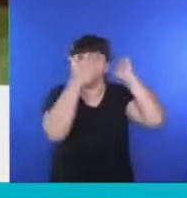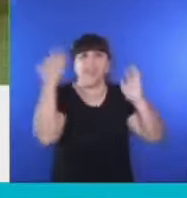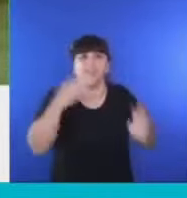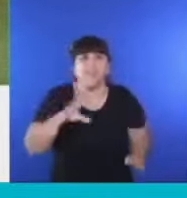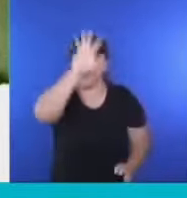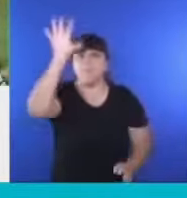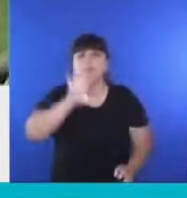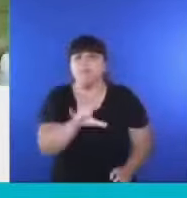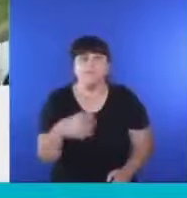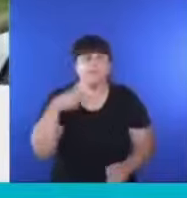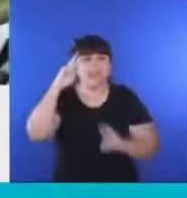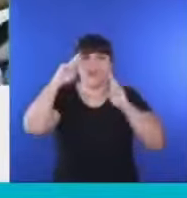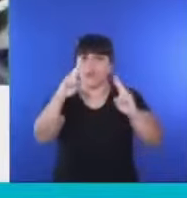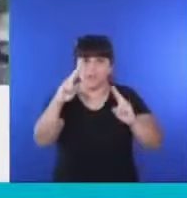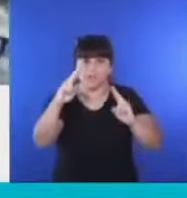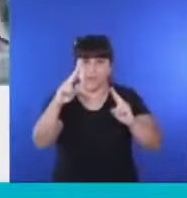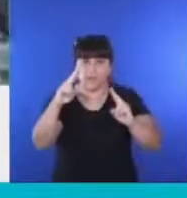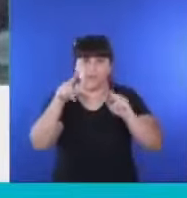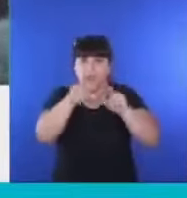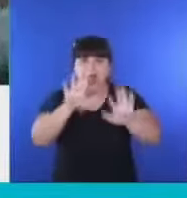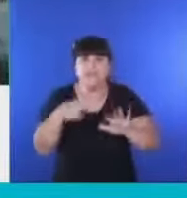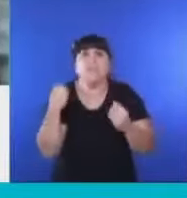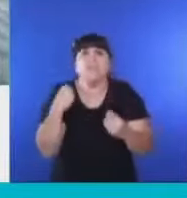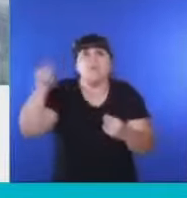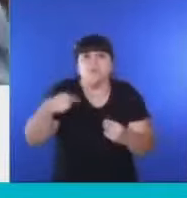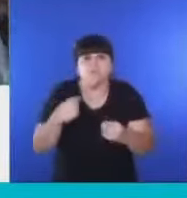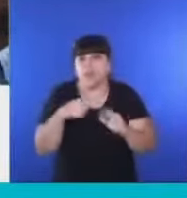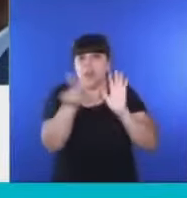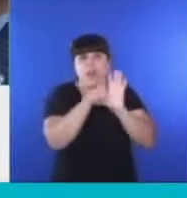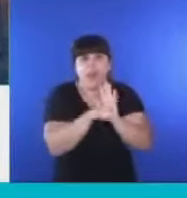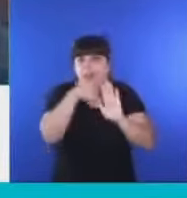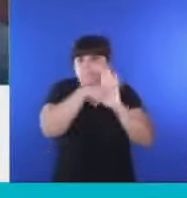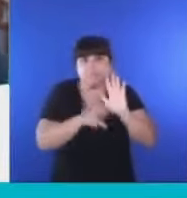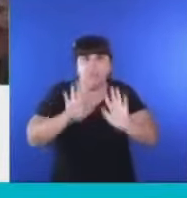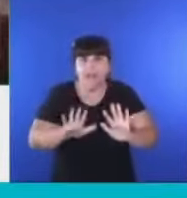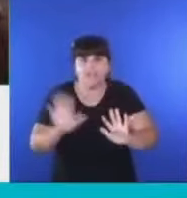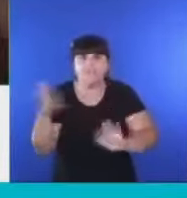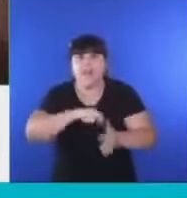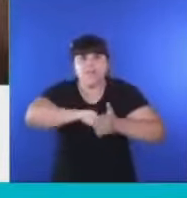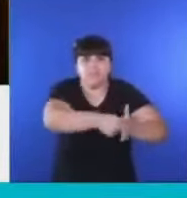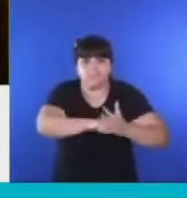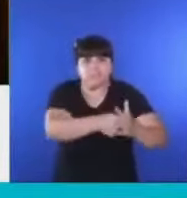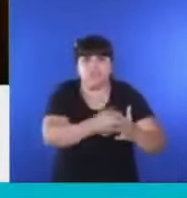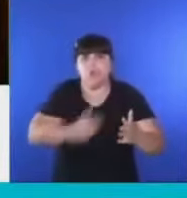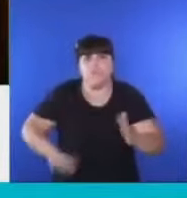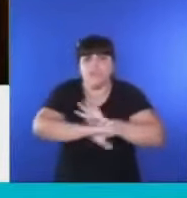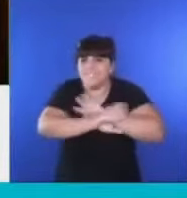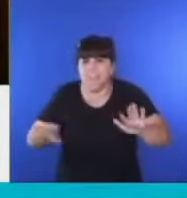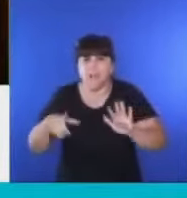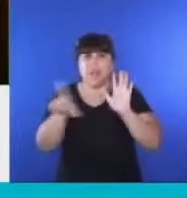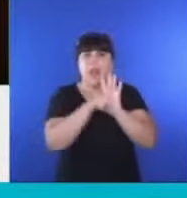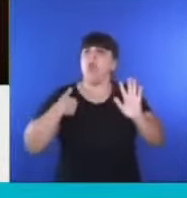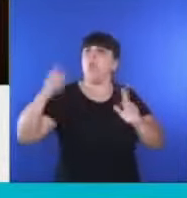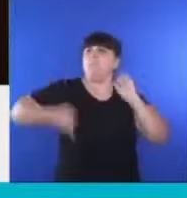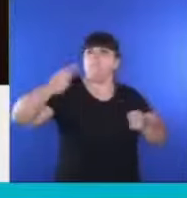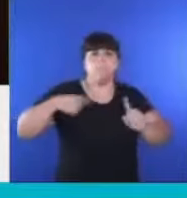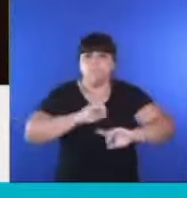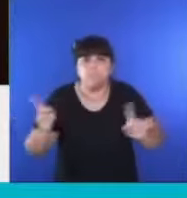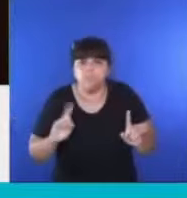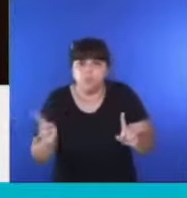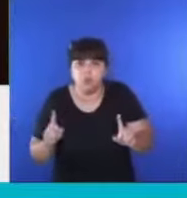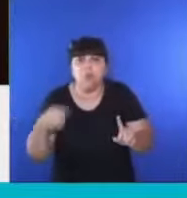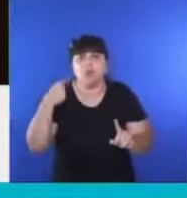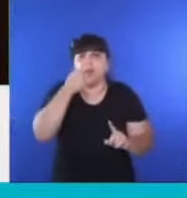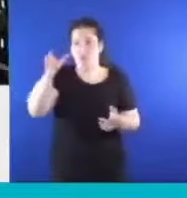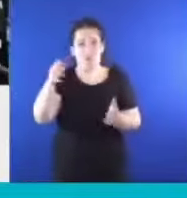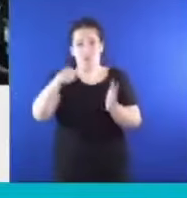a las provincias y a sus pueblos. Eso implica cumplir las leyes y las normas y dejar de extorsionar a los gobernadores para que aprueben sus leyes, que lastiman los